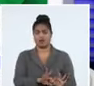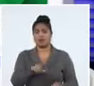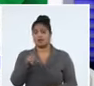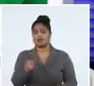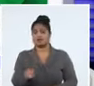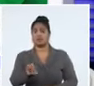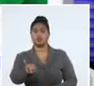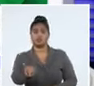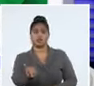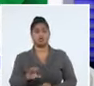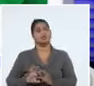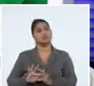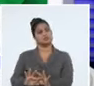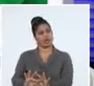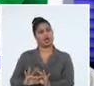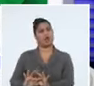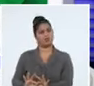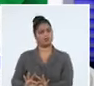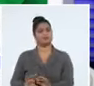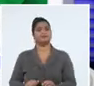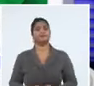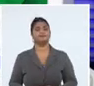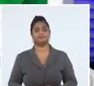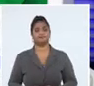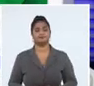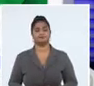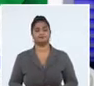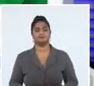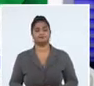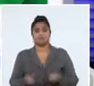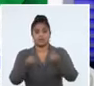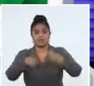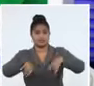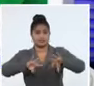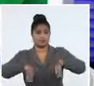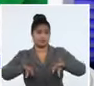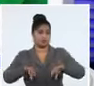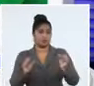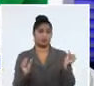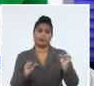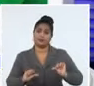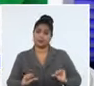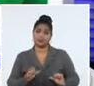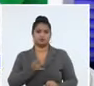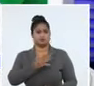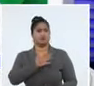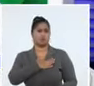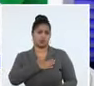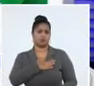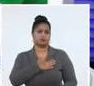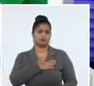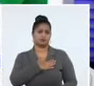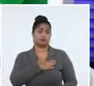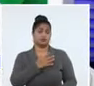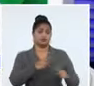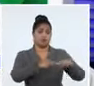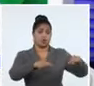en estado grave. Sigue siendo alto, fíjense, sigue siendo de mucho riesgo. Realmente es una